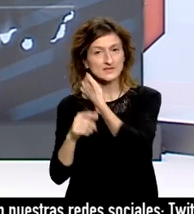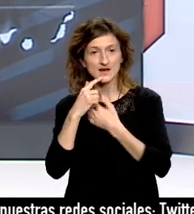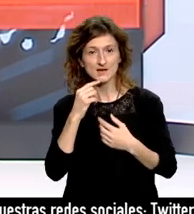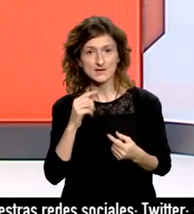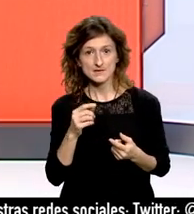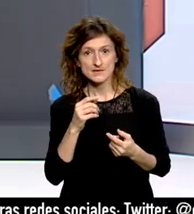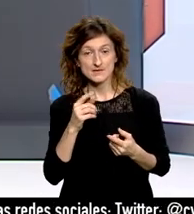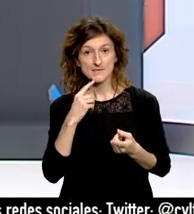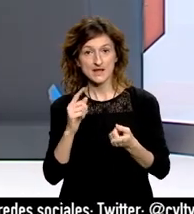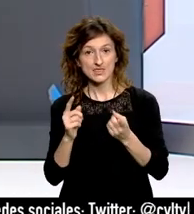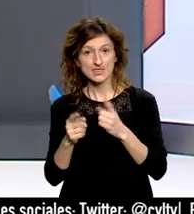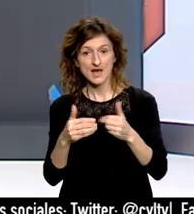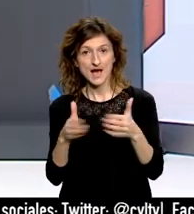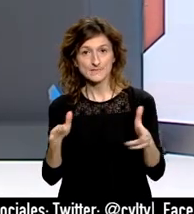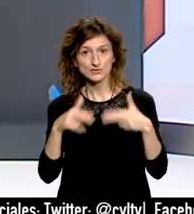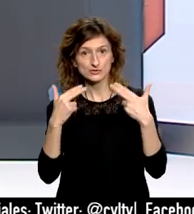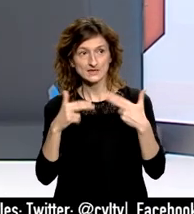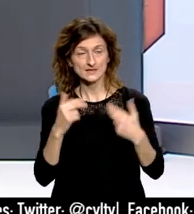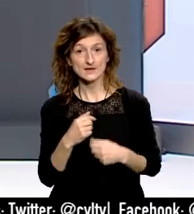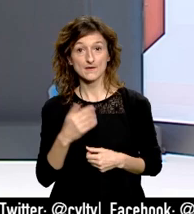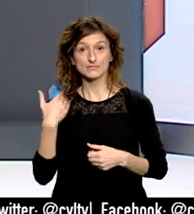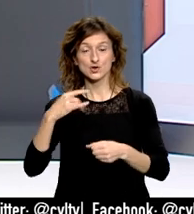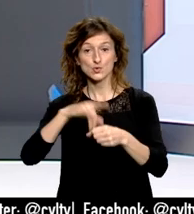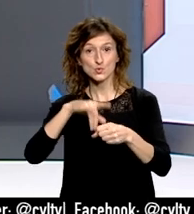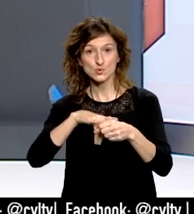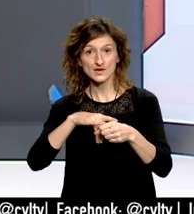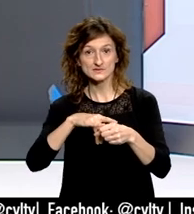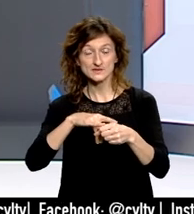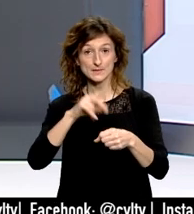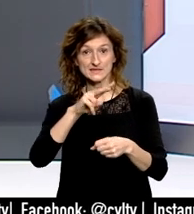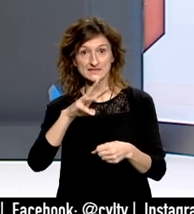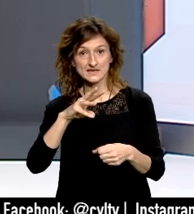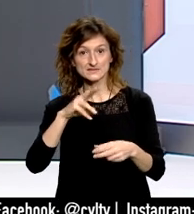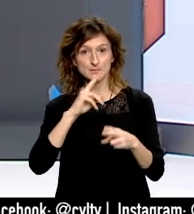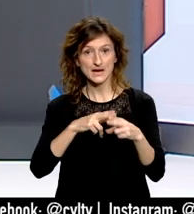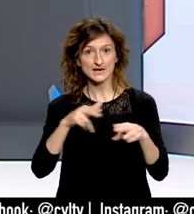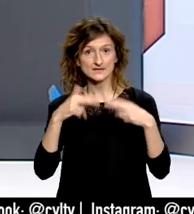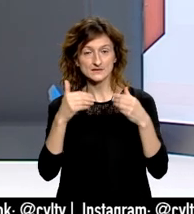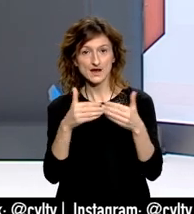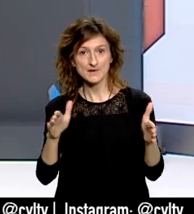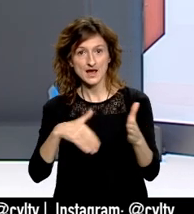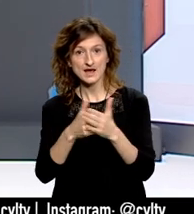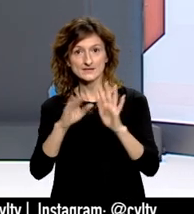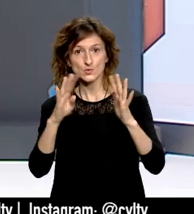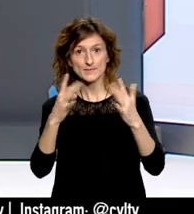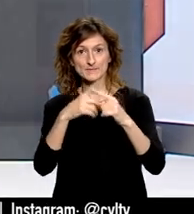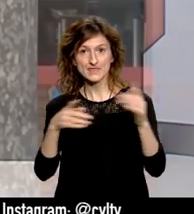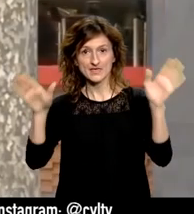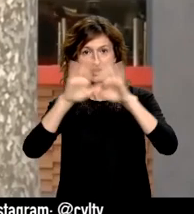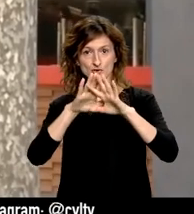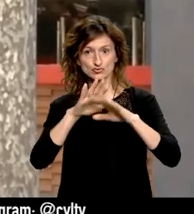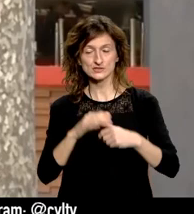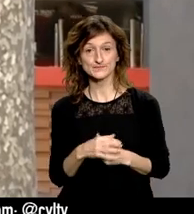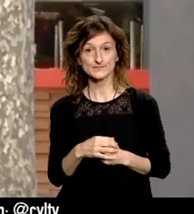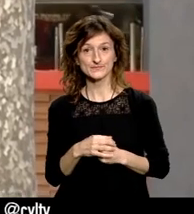su desescalada con la apertura de la hostelería. Desde el lunes 23, los bares y restaurantes podrán abrir hasta las 9:30 de la